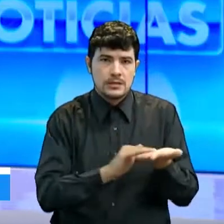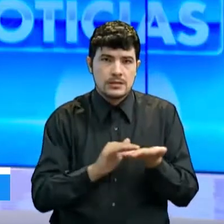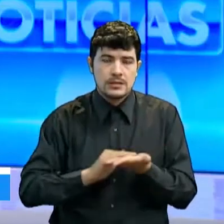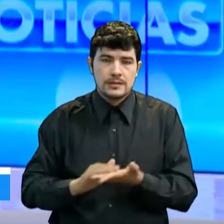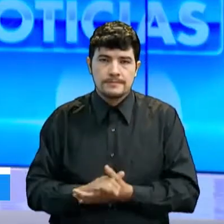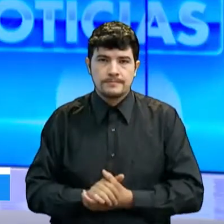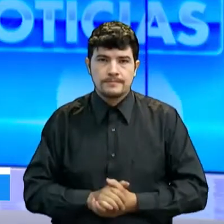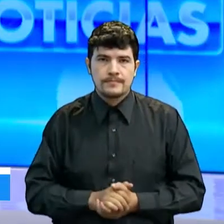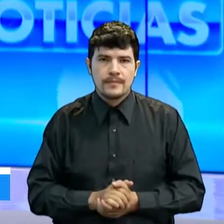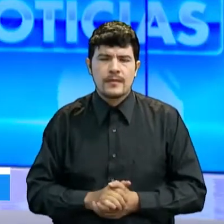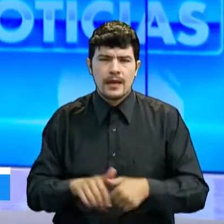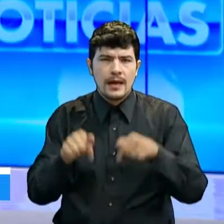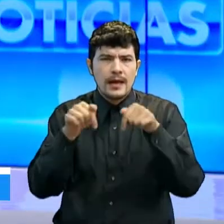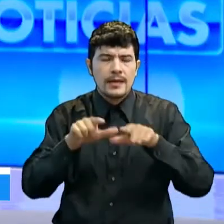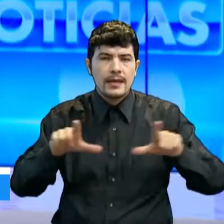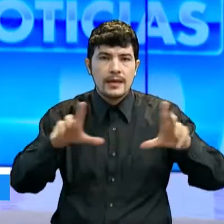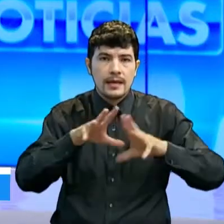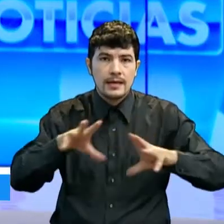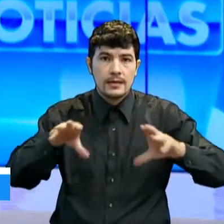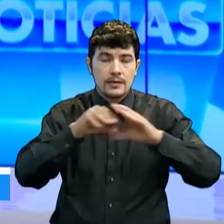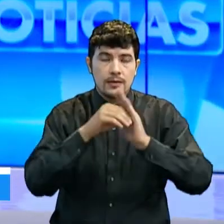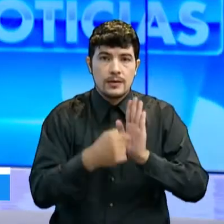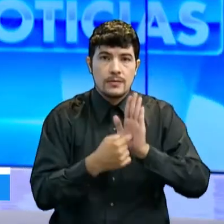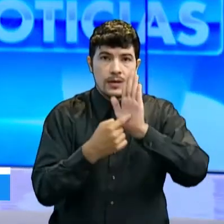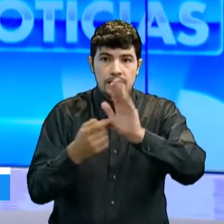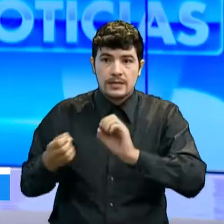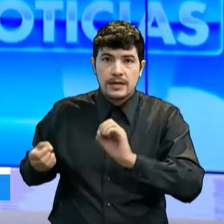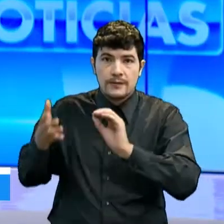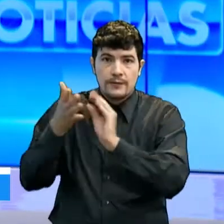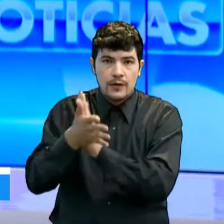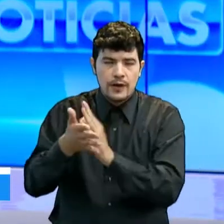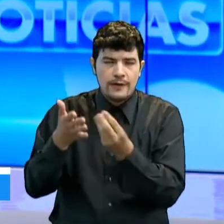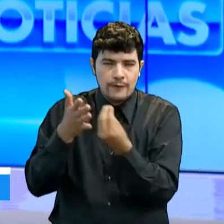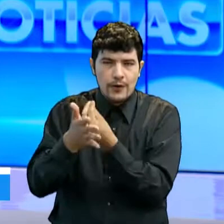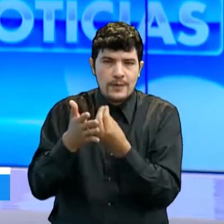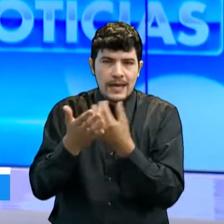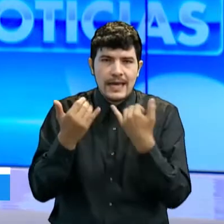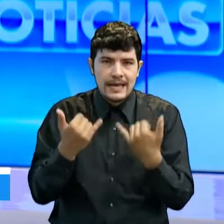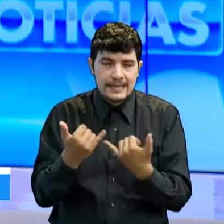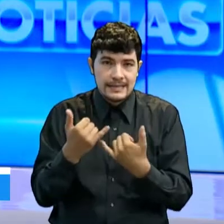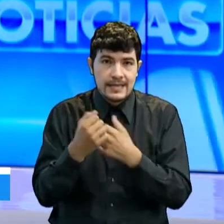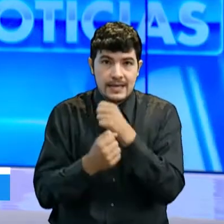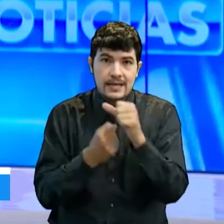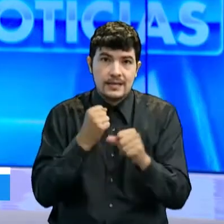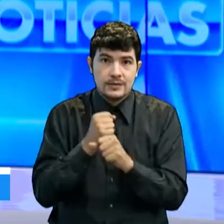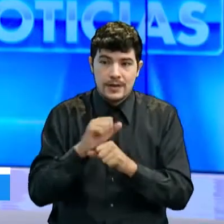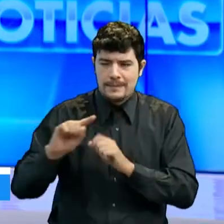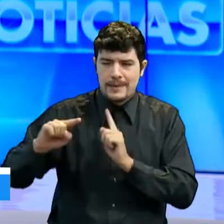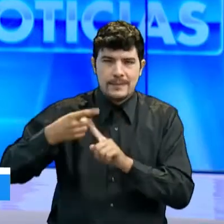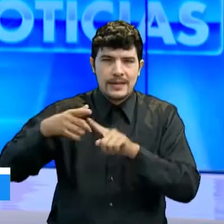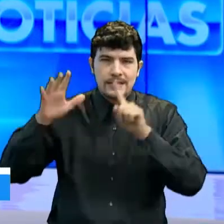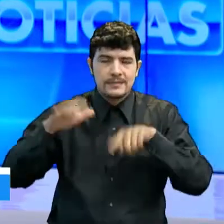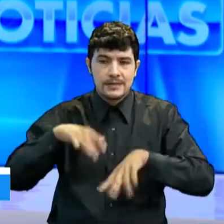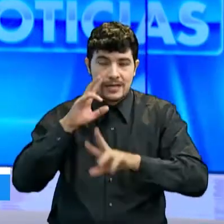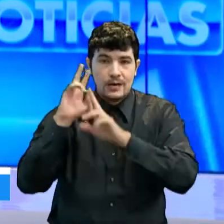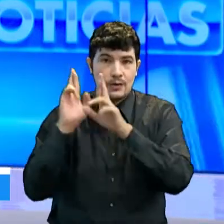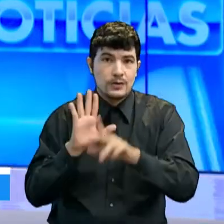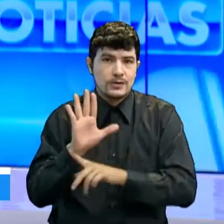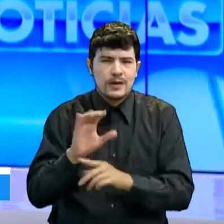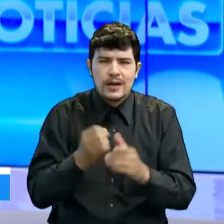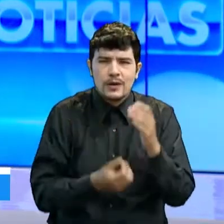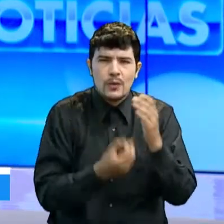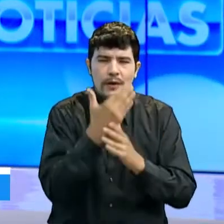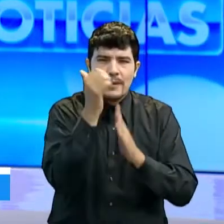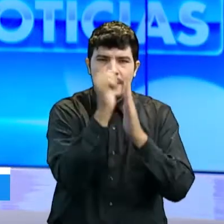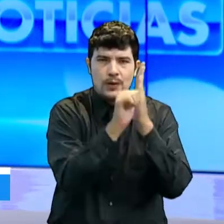Y el Canal TRO presentó el informe de gestión del primer semestre del año 2020, en donde se destacaron las nuevas producciones y los retos que ha tenido esta